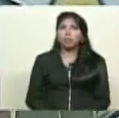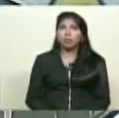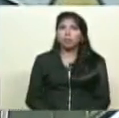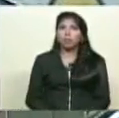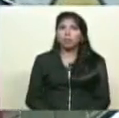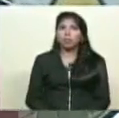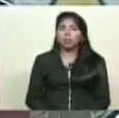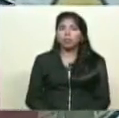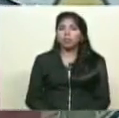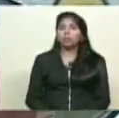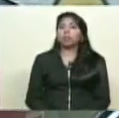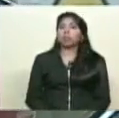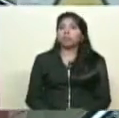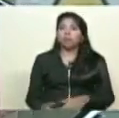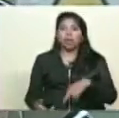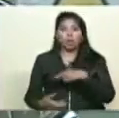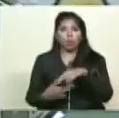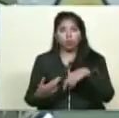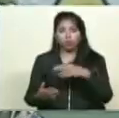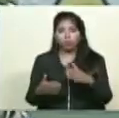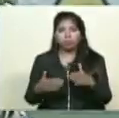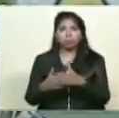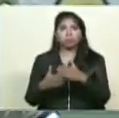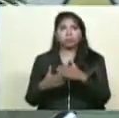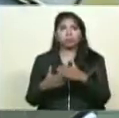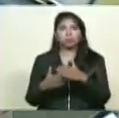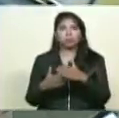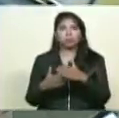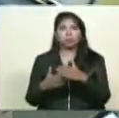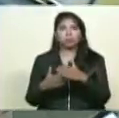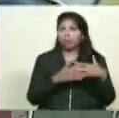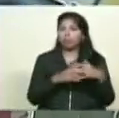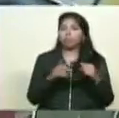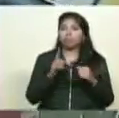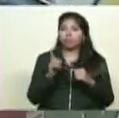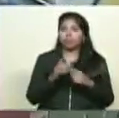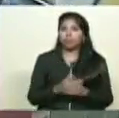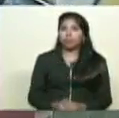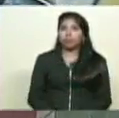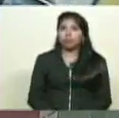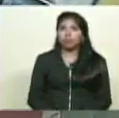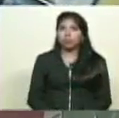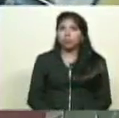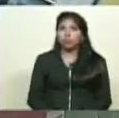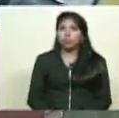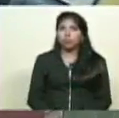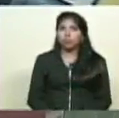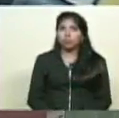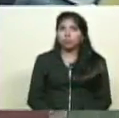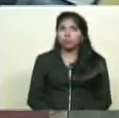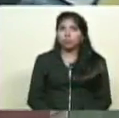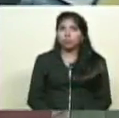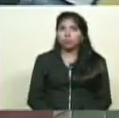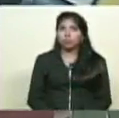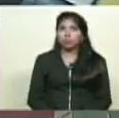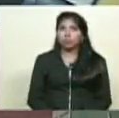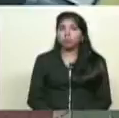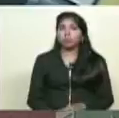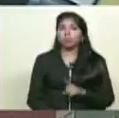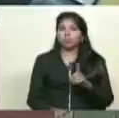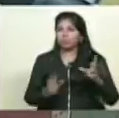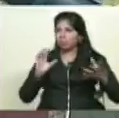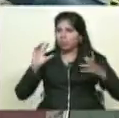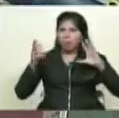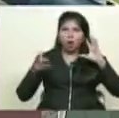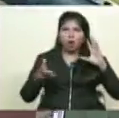interrumpir la revolución bolivariana con el auxilio de mayor racismo y prepotencia.